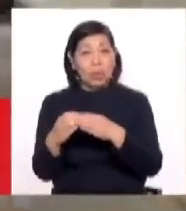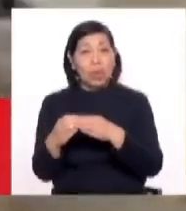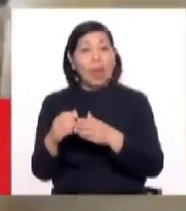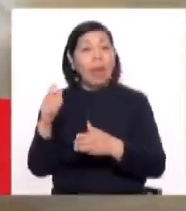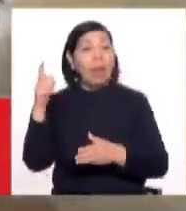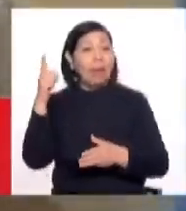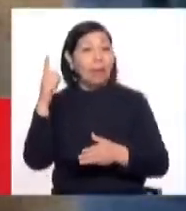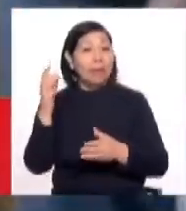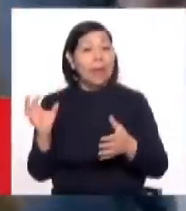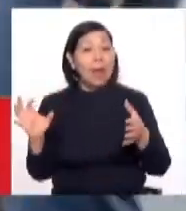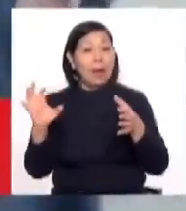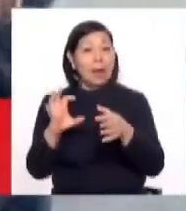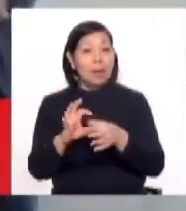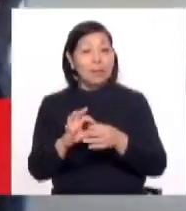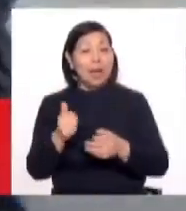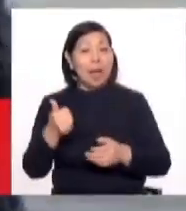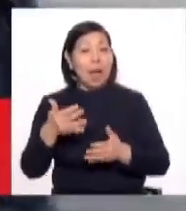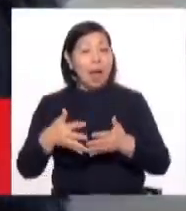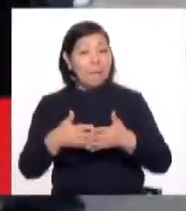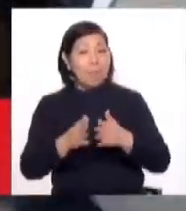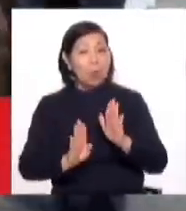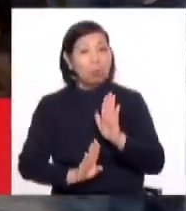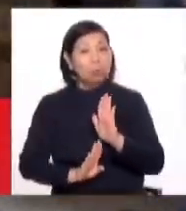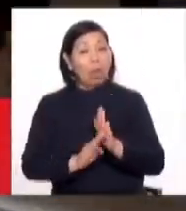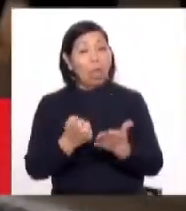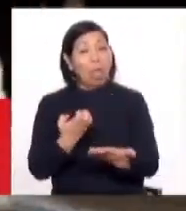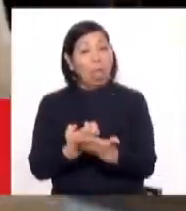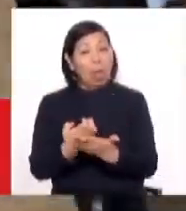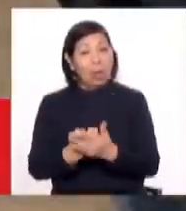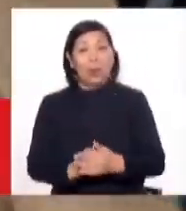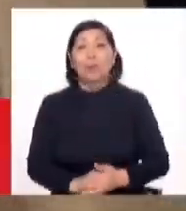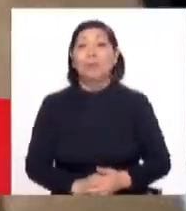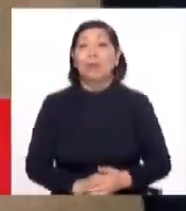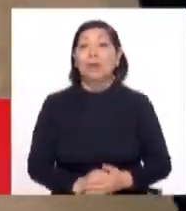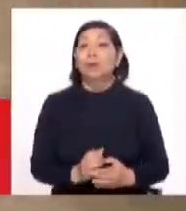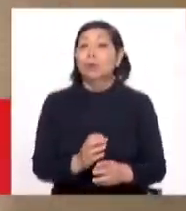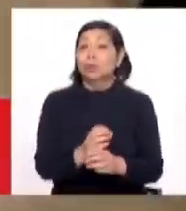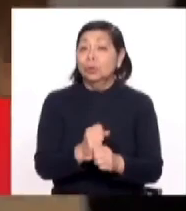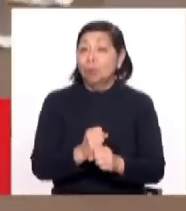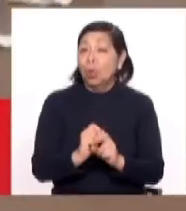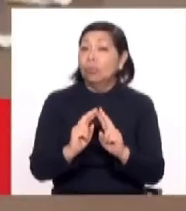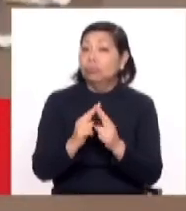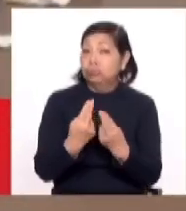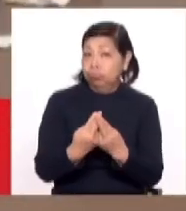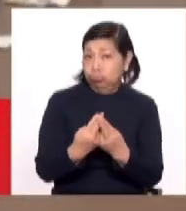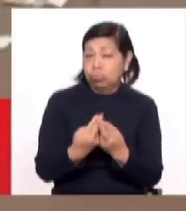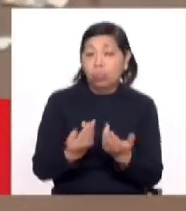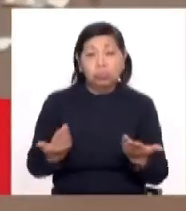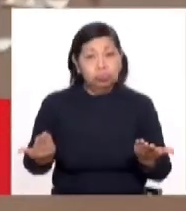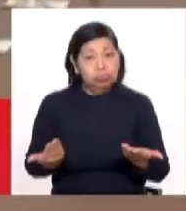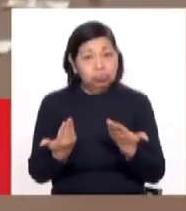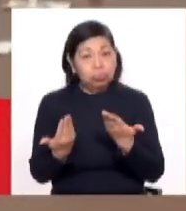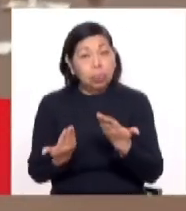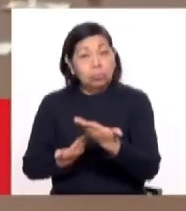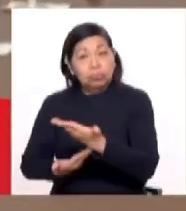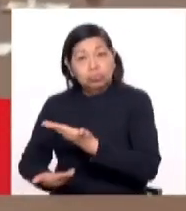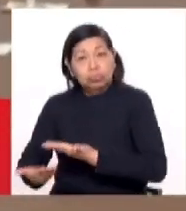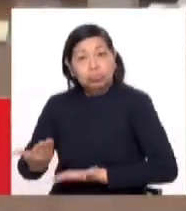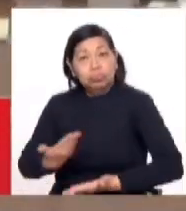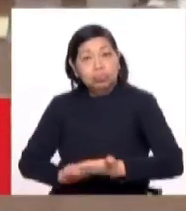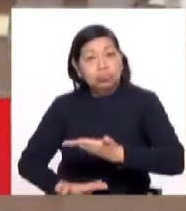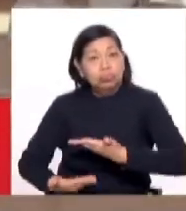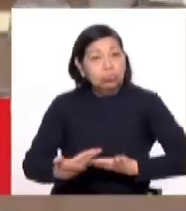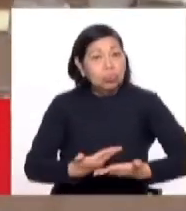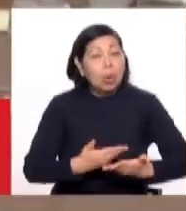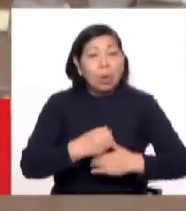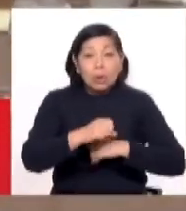líderes de la alianza de las Américas para la prosperidad económica y sostener reuniones que impulsen el intercambio comercial